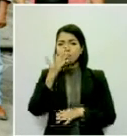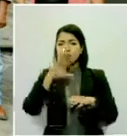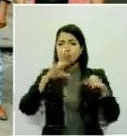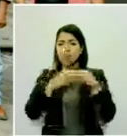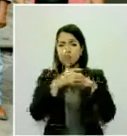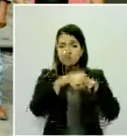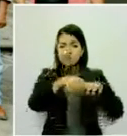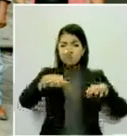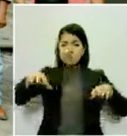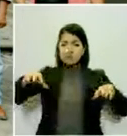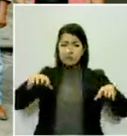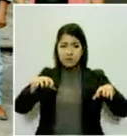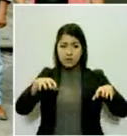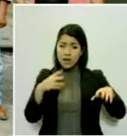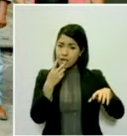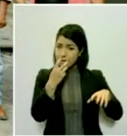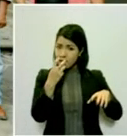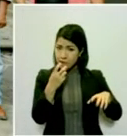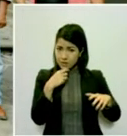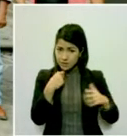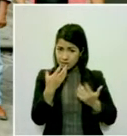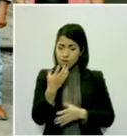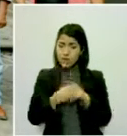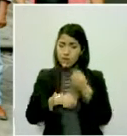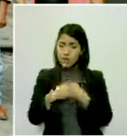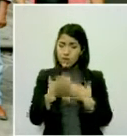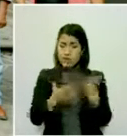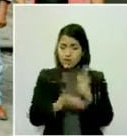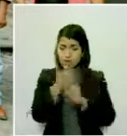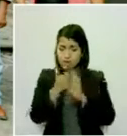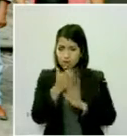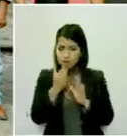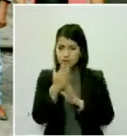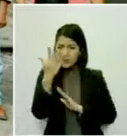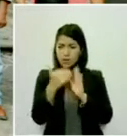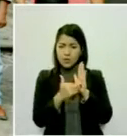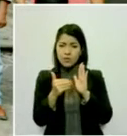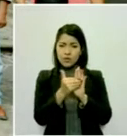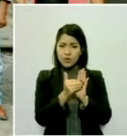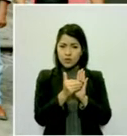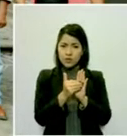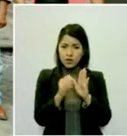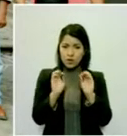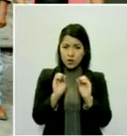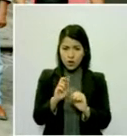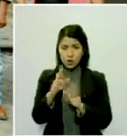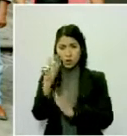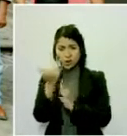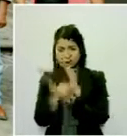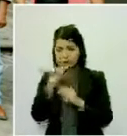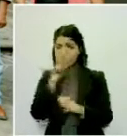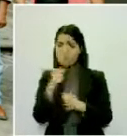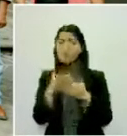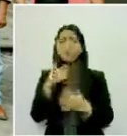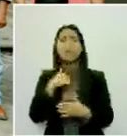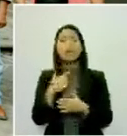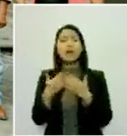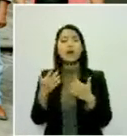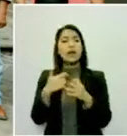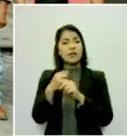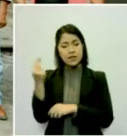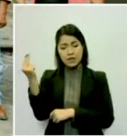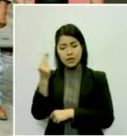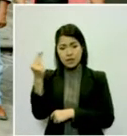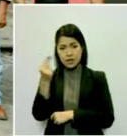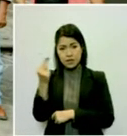comunidades. Estas obras es hasta por un monto de 5 millones máximo, y para ciertos programas en específico de